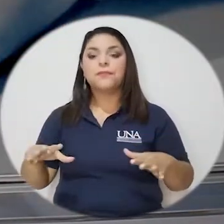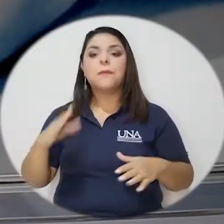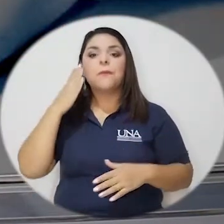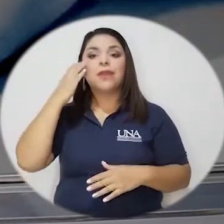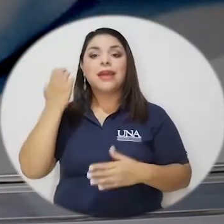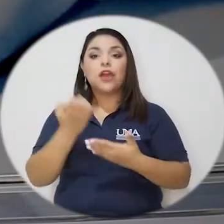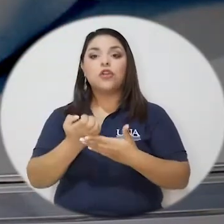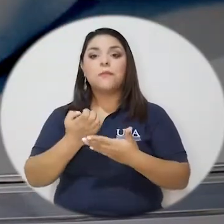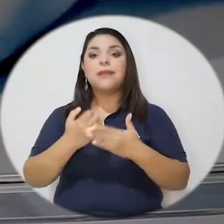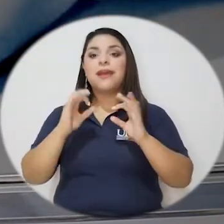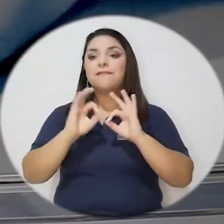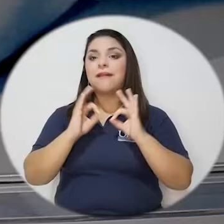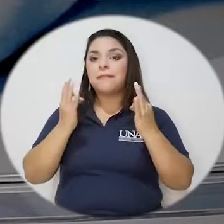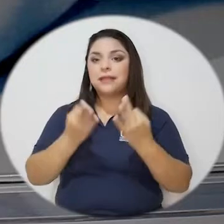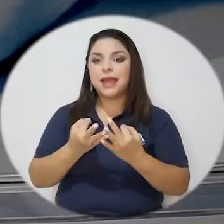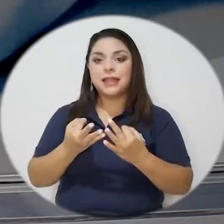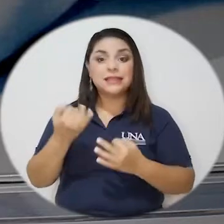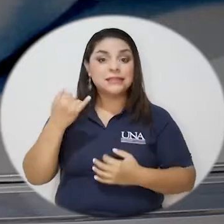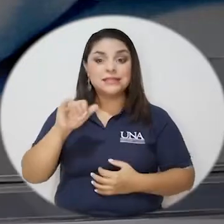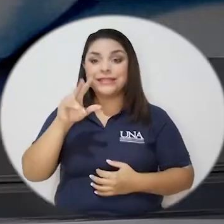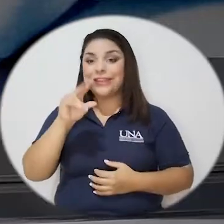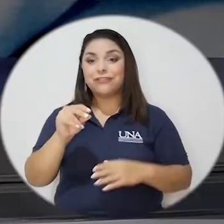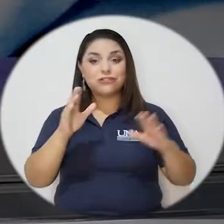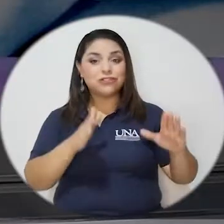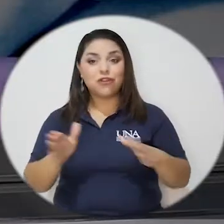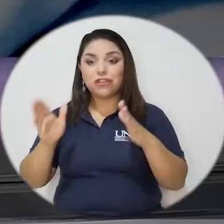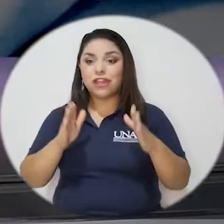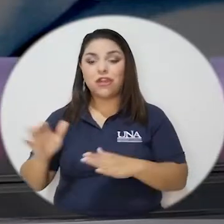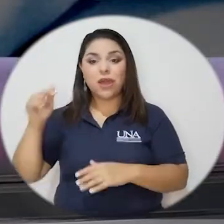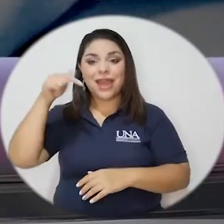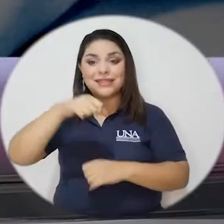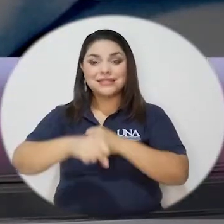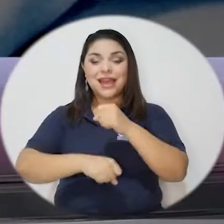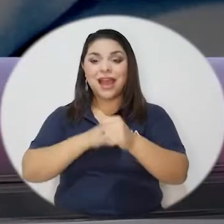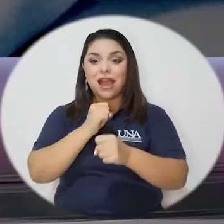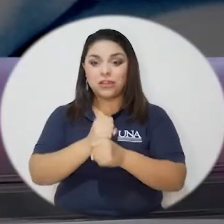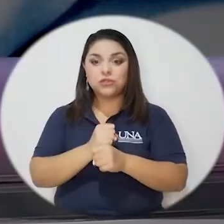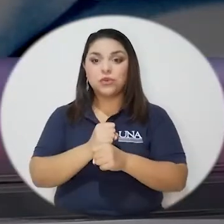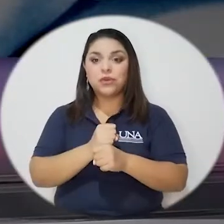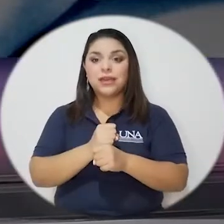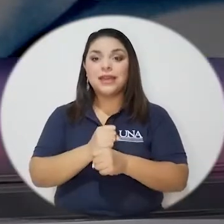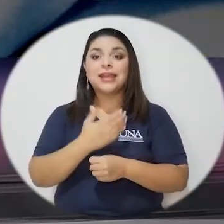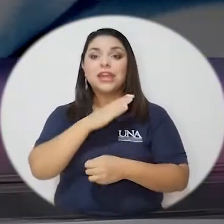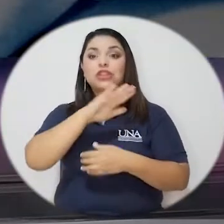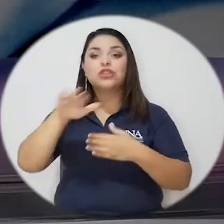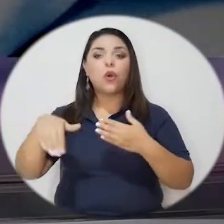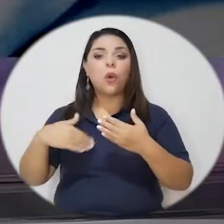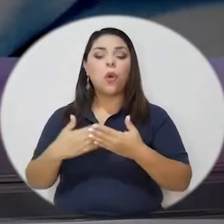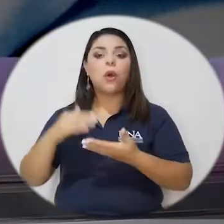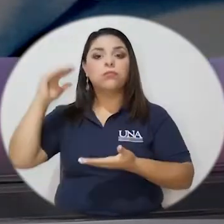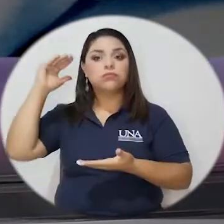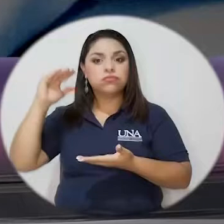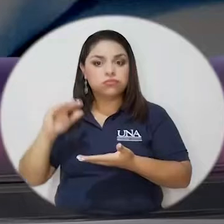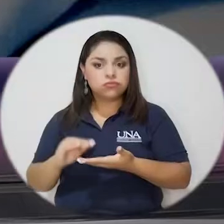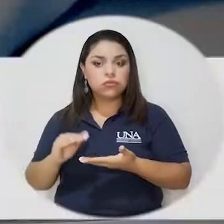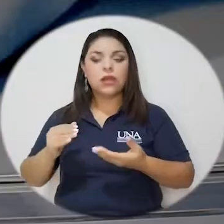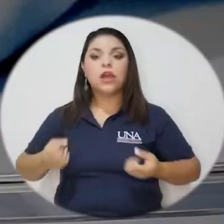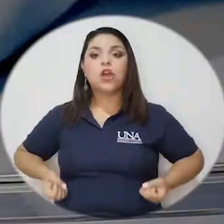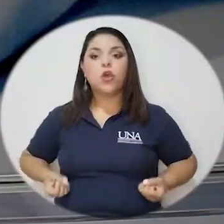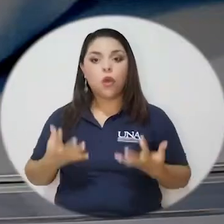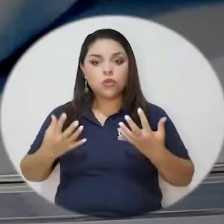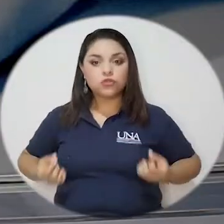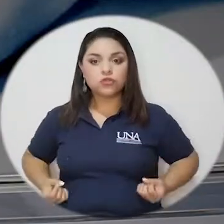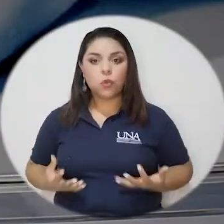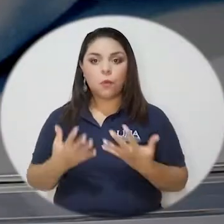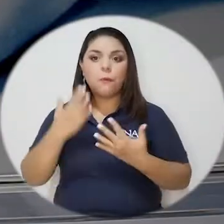economía familiar, si no se ordenó en este año, donde todos disminuimos nuestros consumos, porque